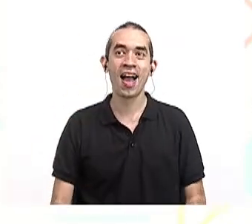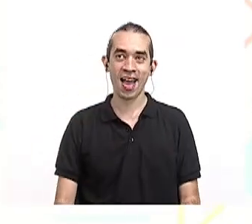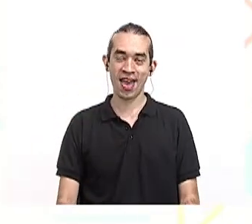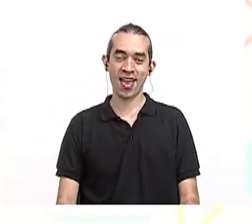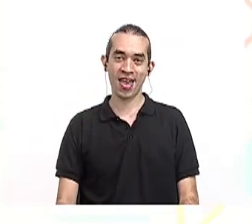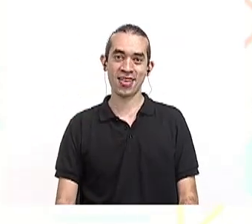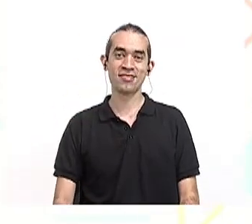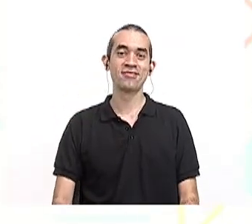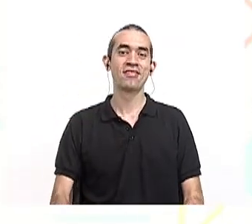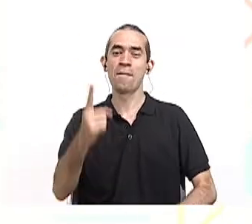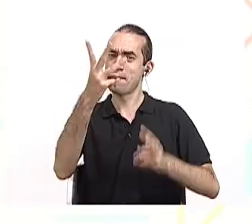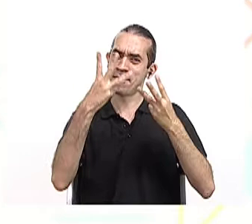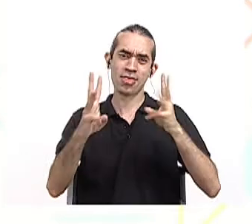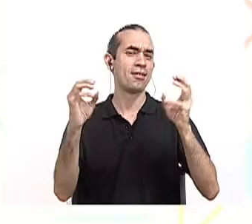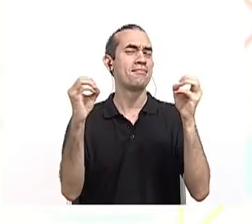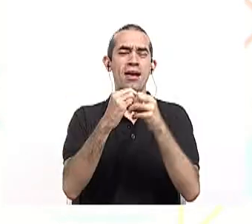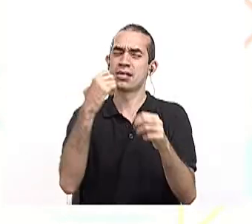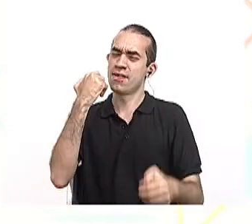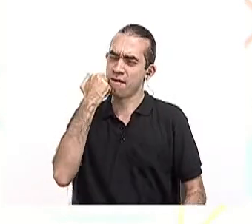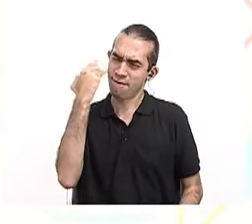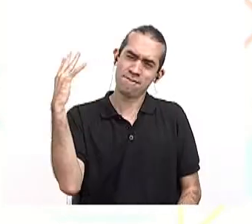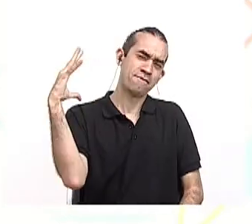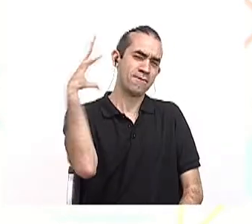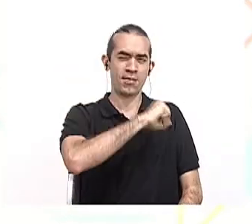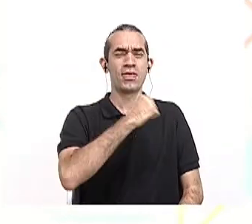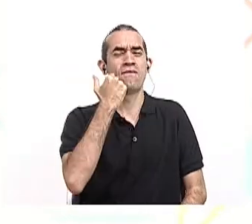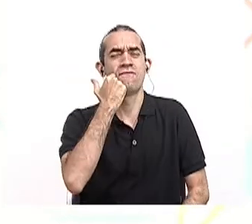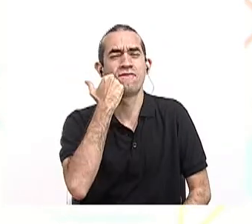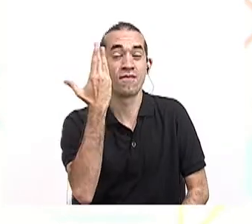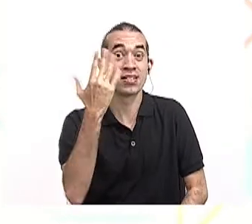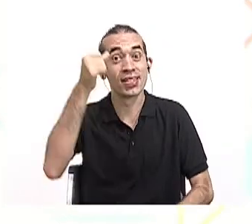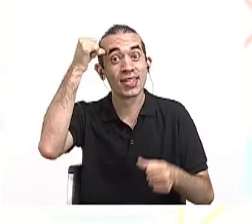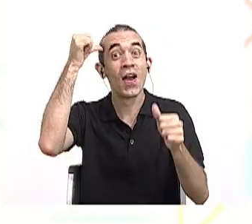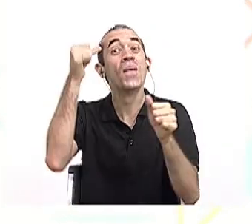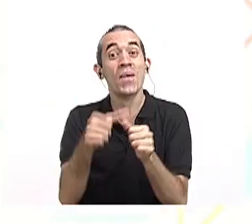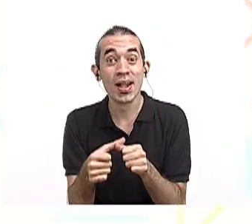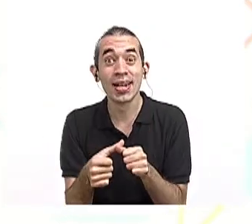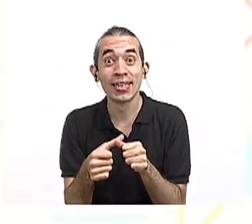los métodos más fáciles de reconocer. ¿Se acuerdan?